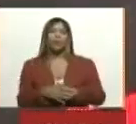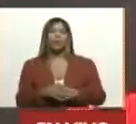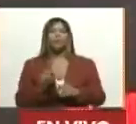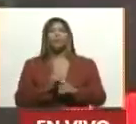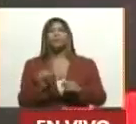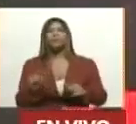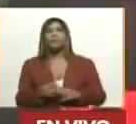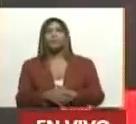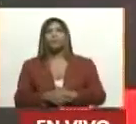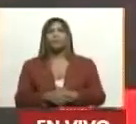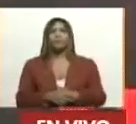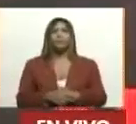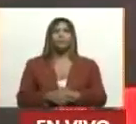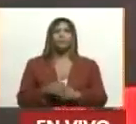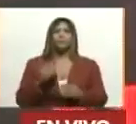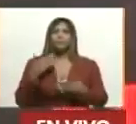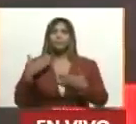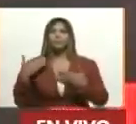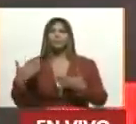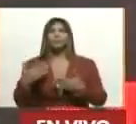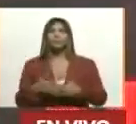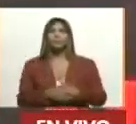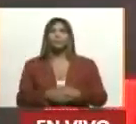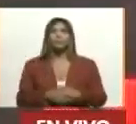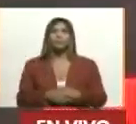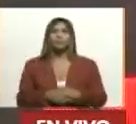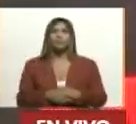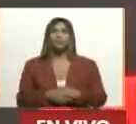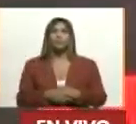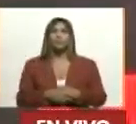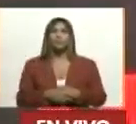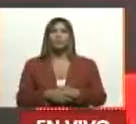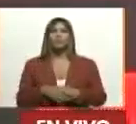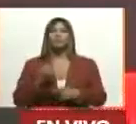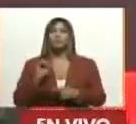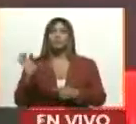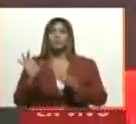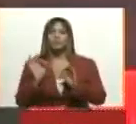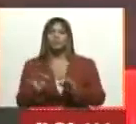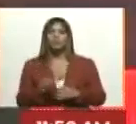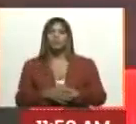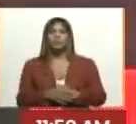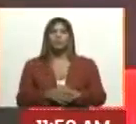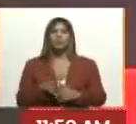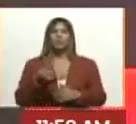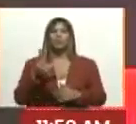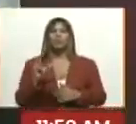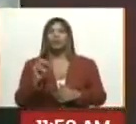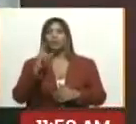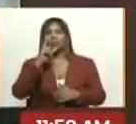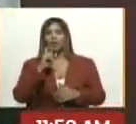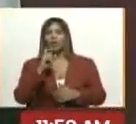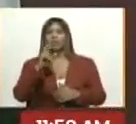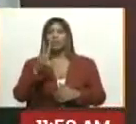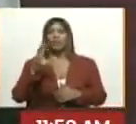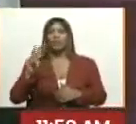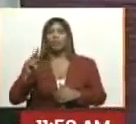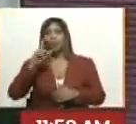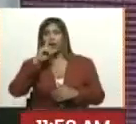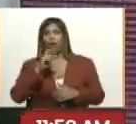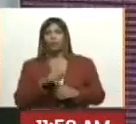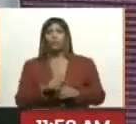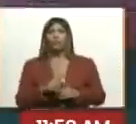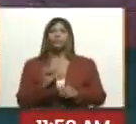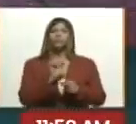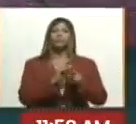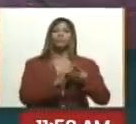termino, al cual mandamos desde acá un saludo que le llegará, que hace 32 años está